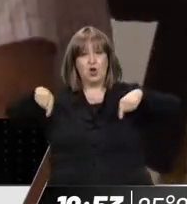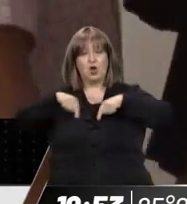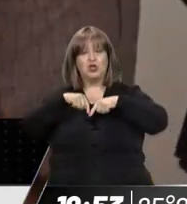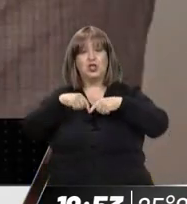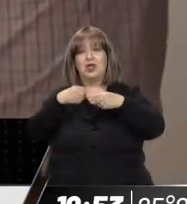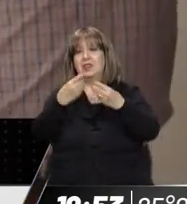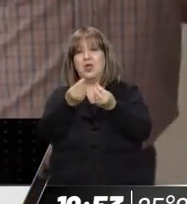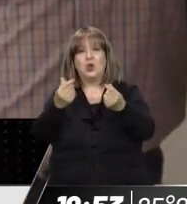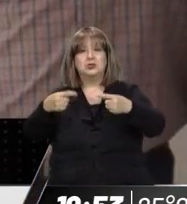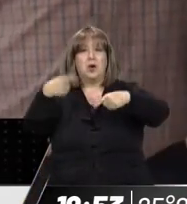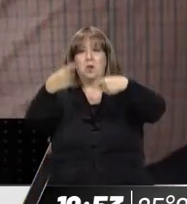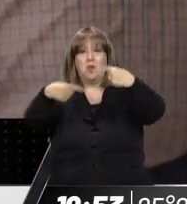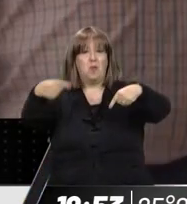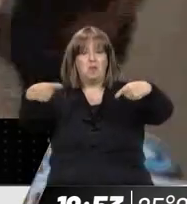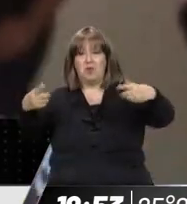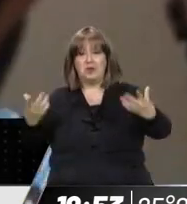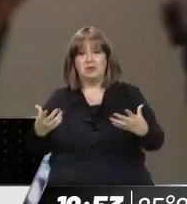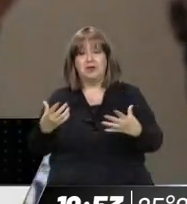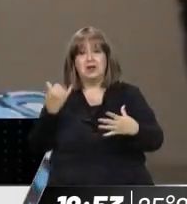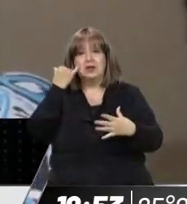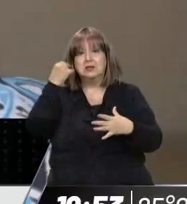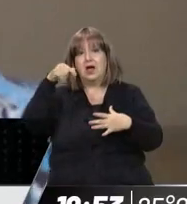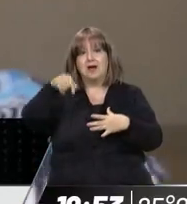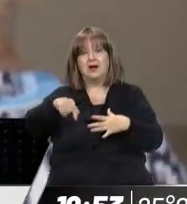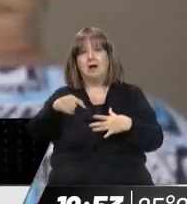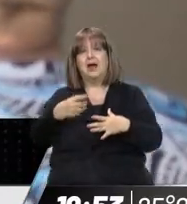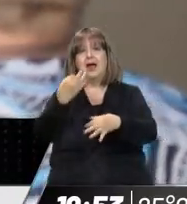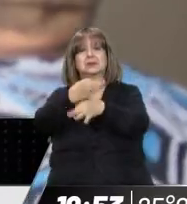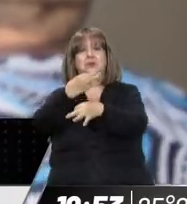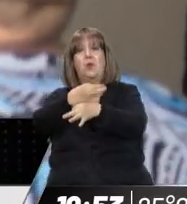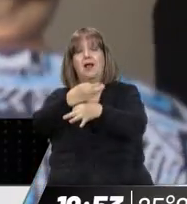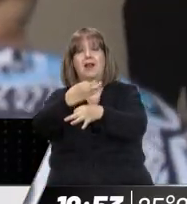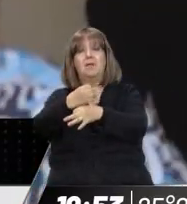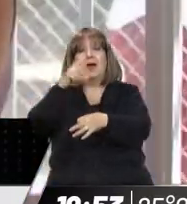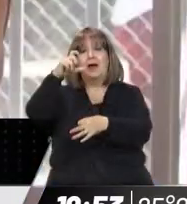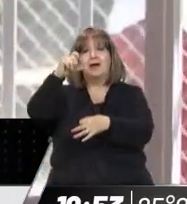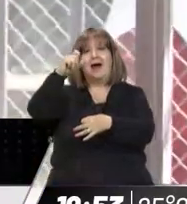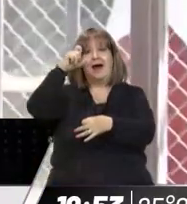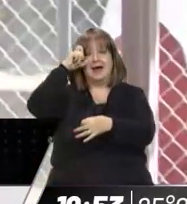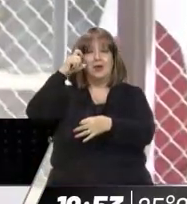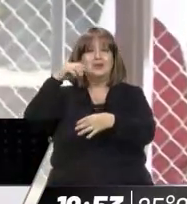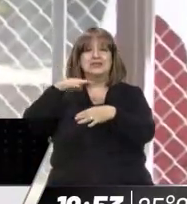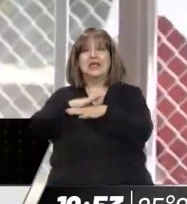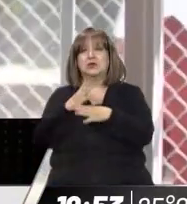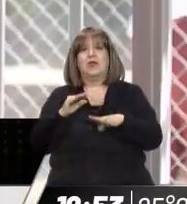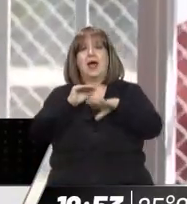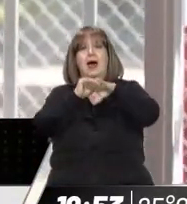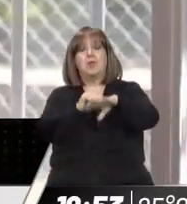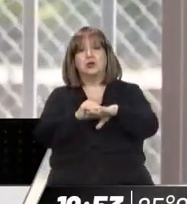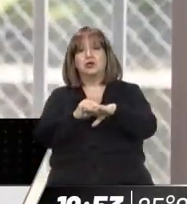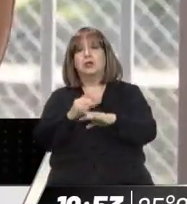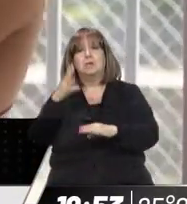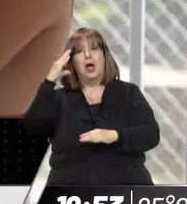a un centro de apoyo escolar, o CAE más conocido, y también a cursos